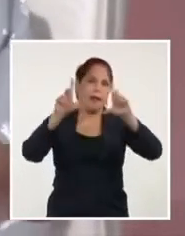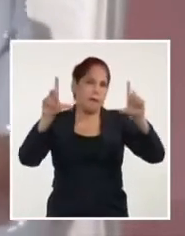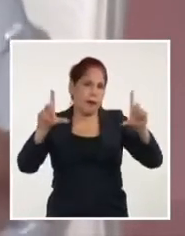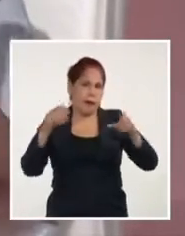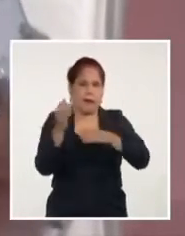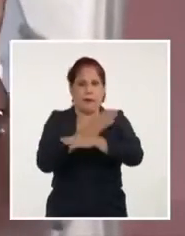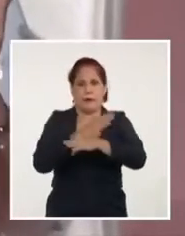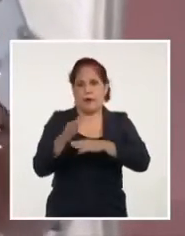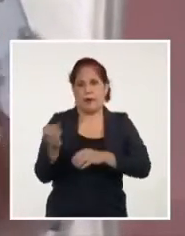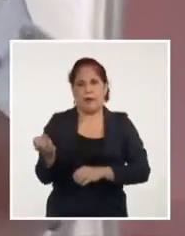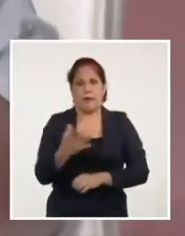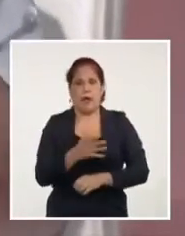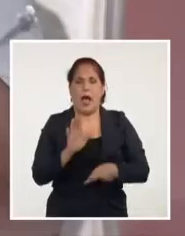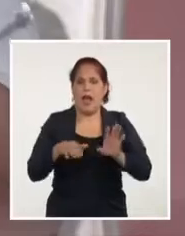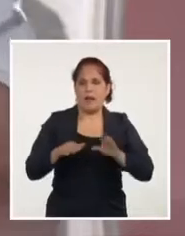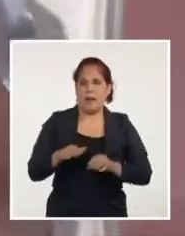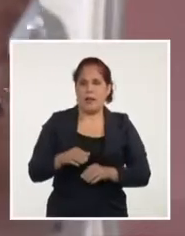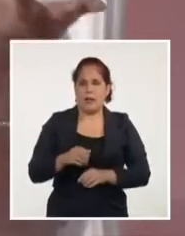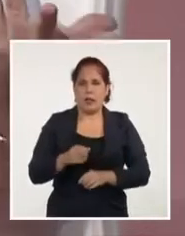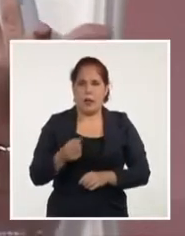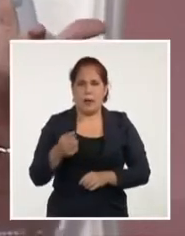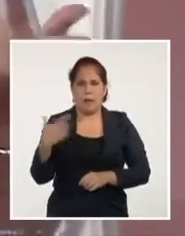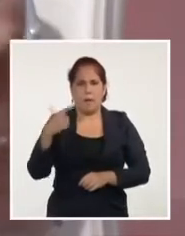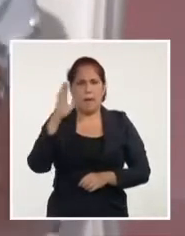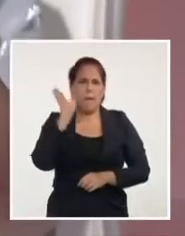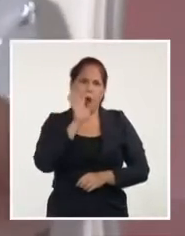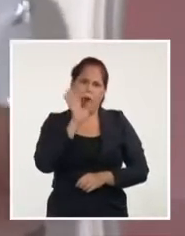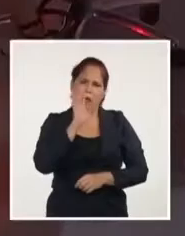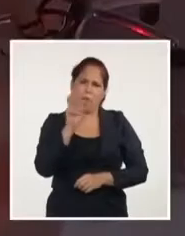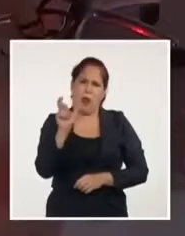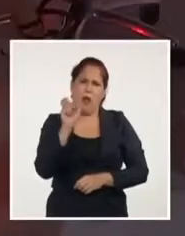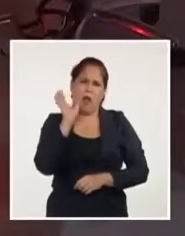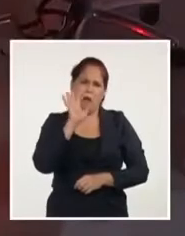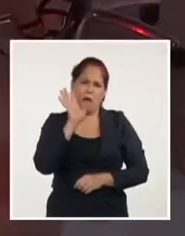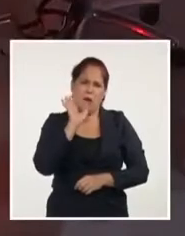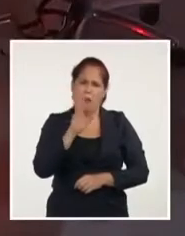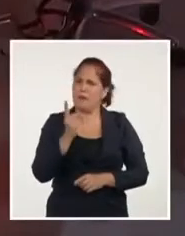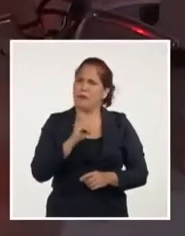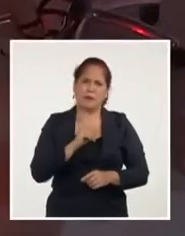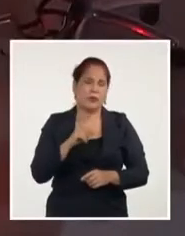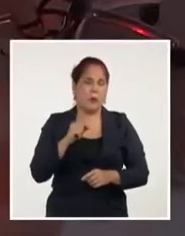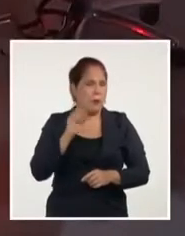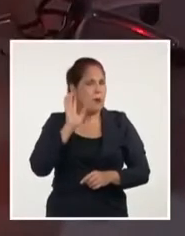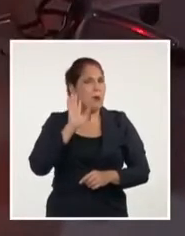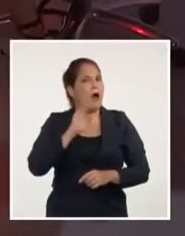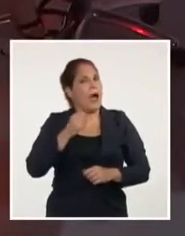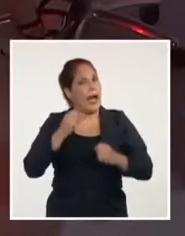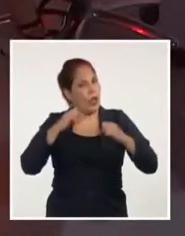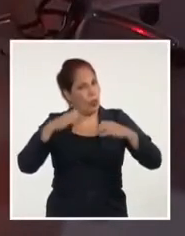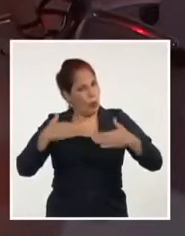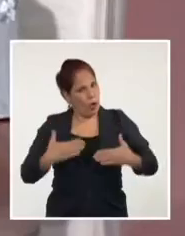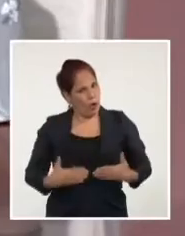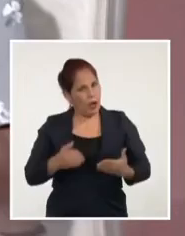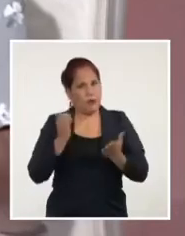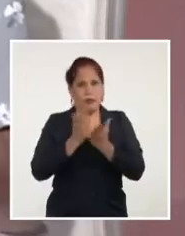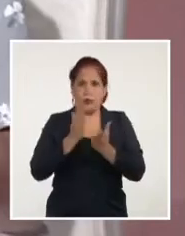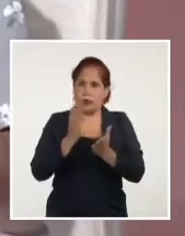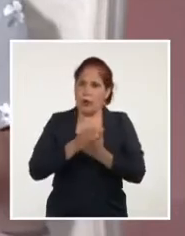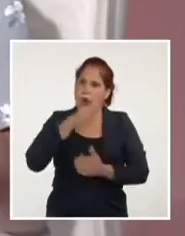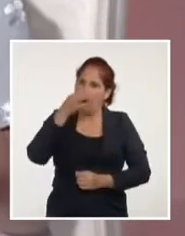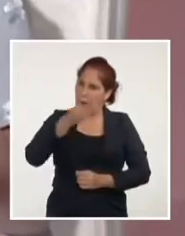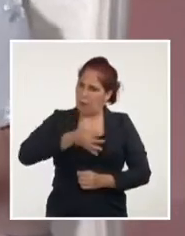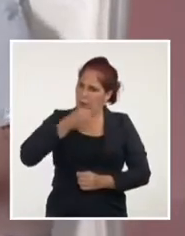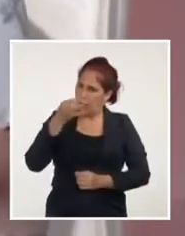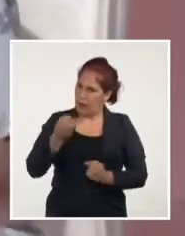a veces hasta la chabacanería, sin dejar de ser cubano. O sea, pensar en ese sentido. Yo creo que por ahí andan los resortes,